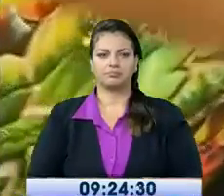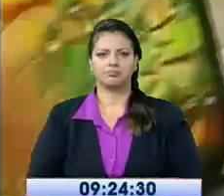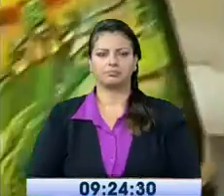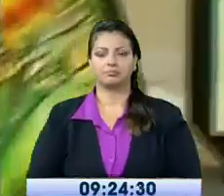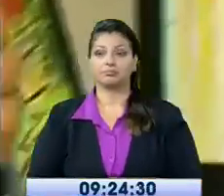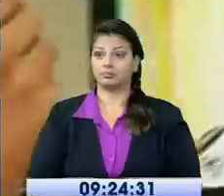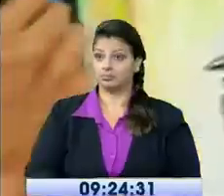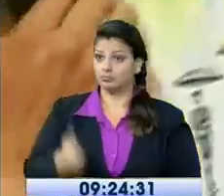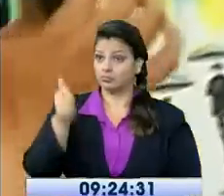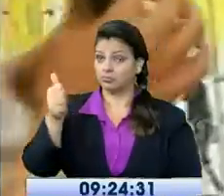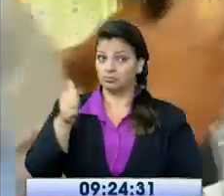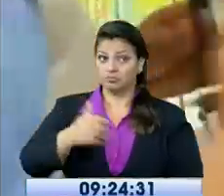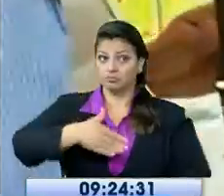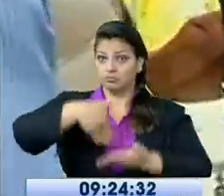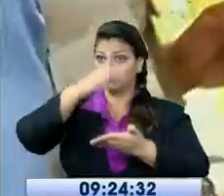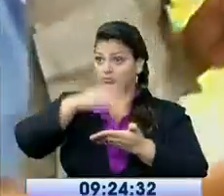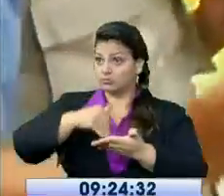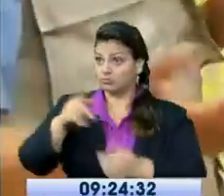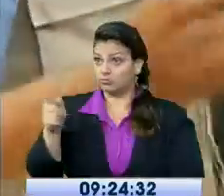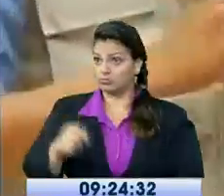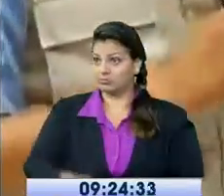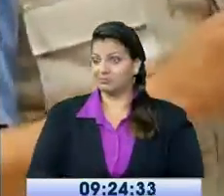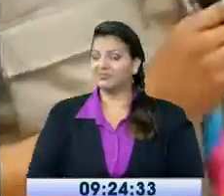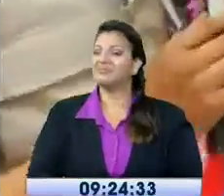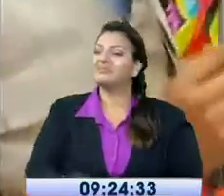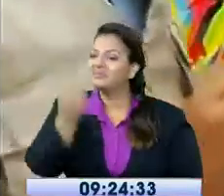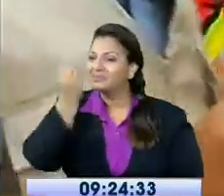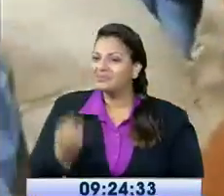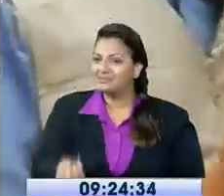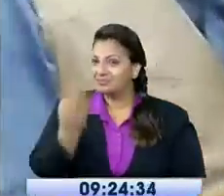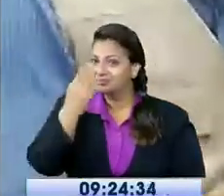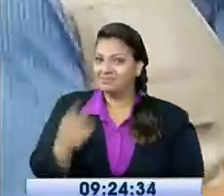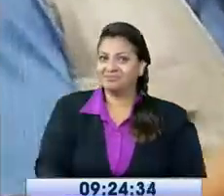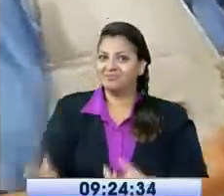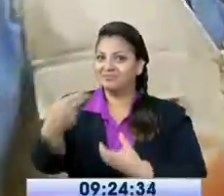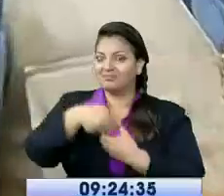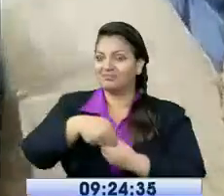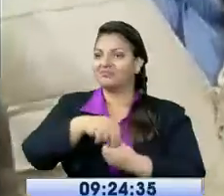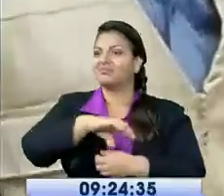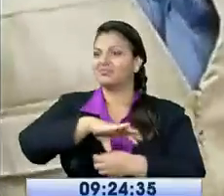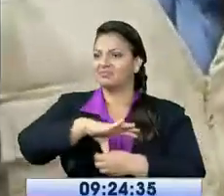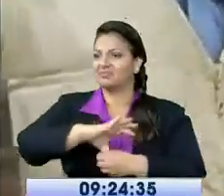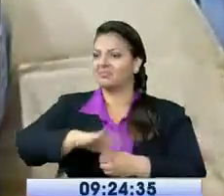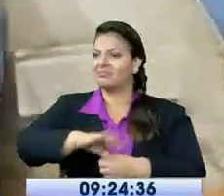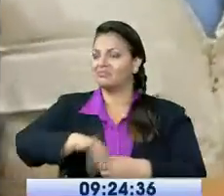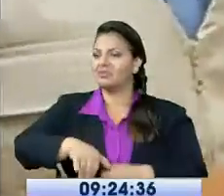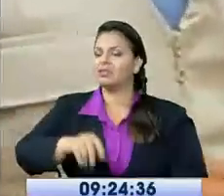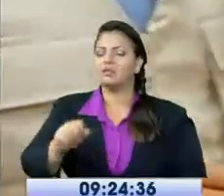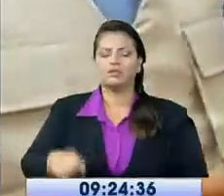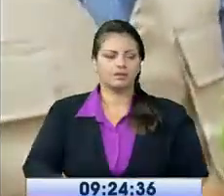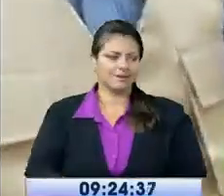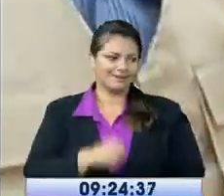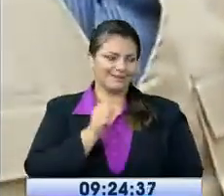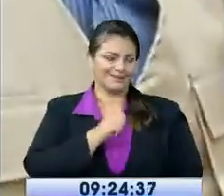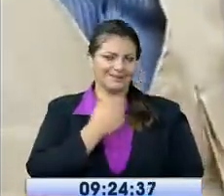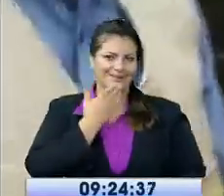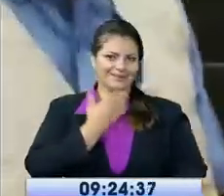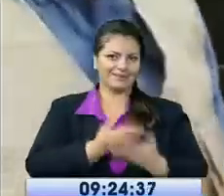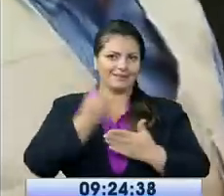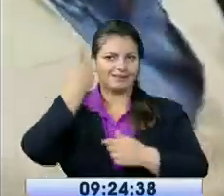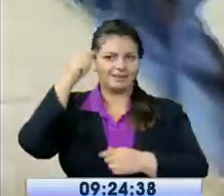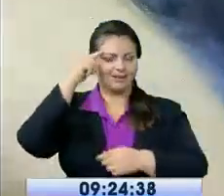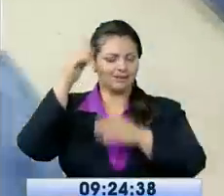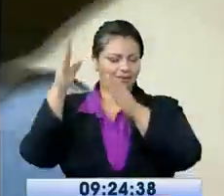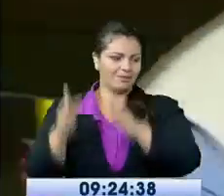es el creador. Perfecto, mi estimado amigo, buenos días, también participando de esta feria. Sí, claro, agradeciendo al señor gobernador por